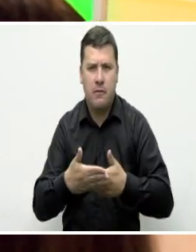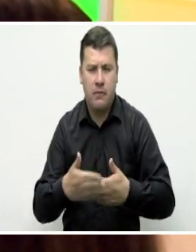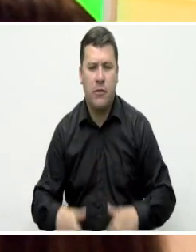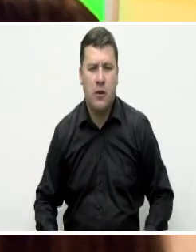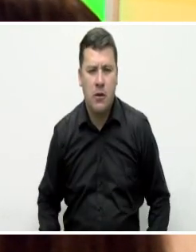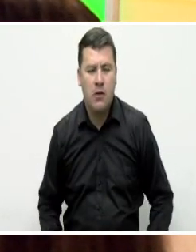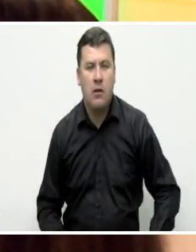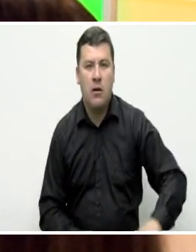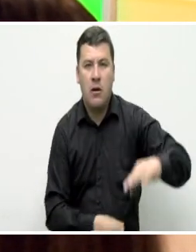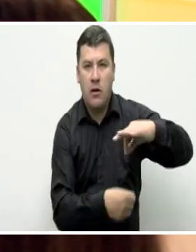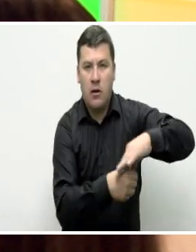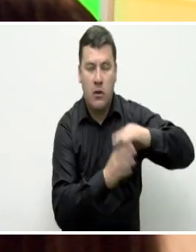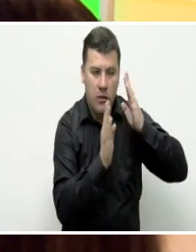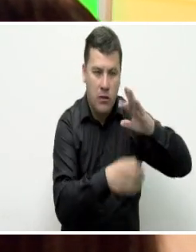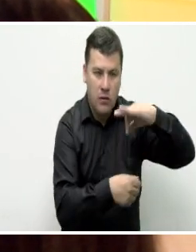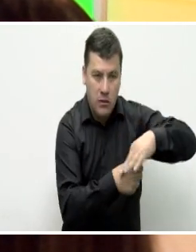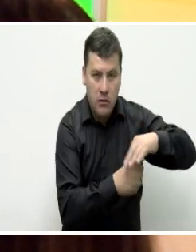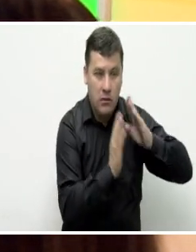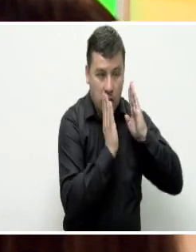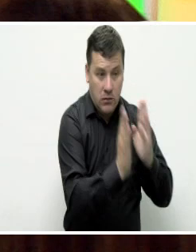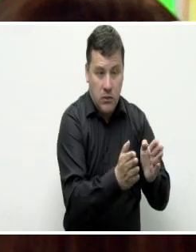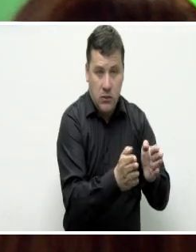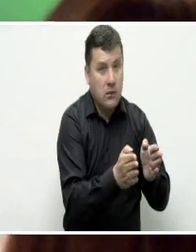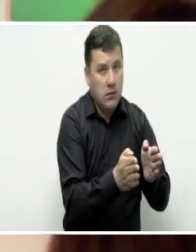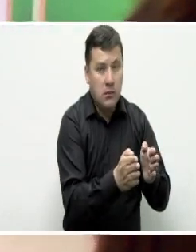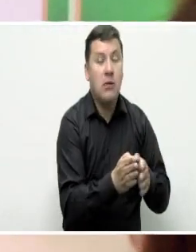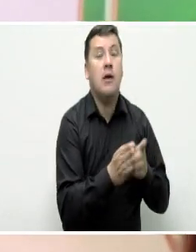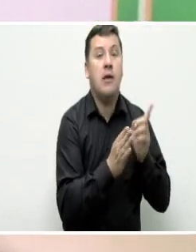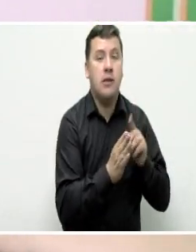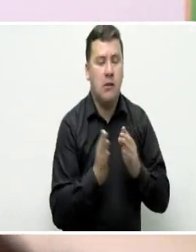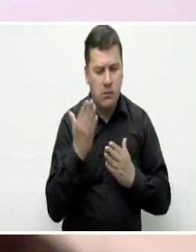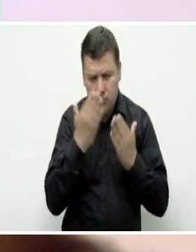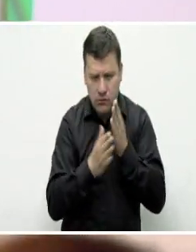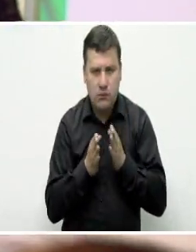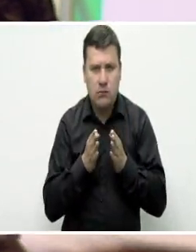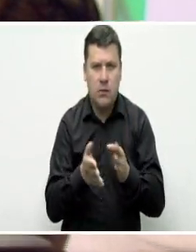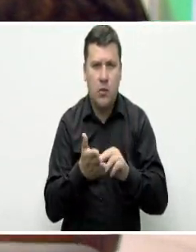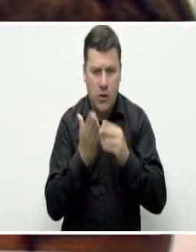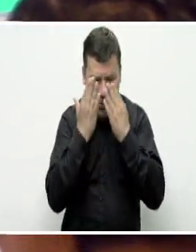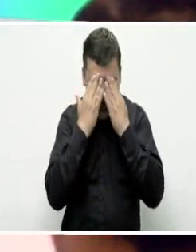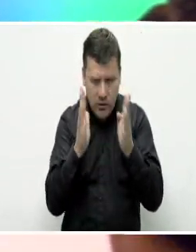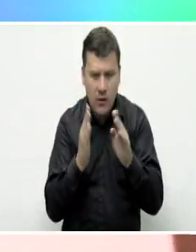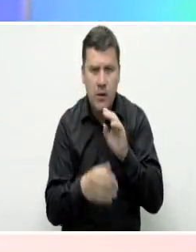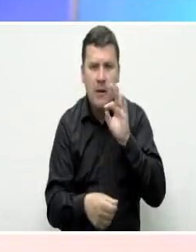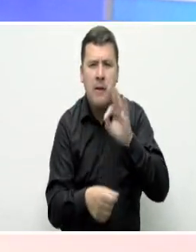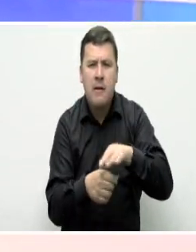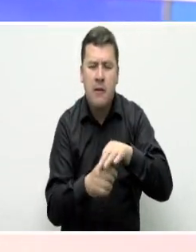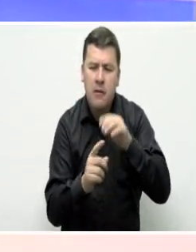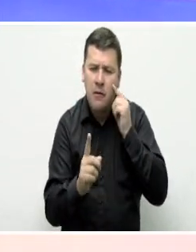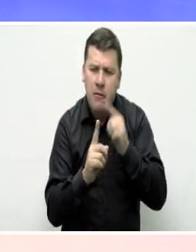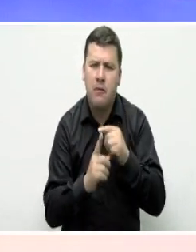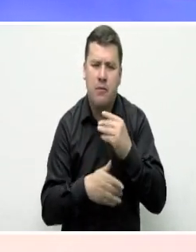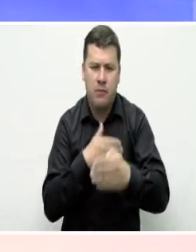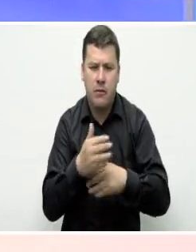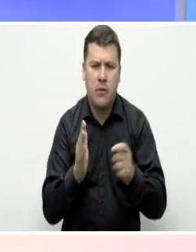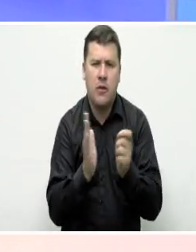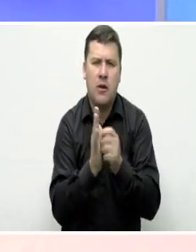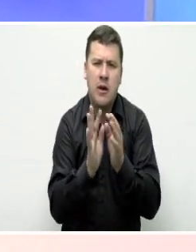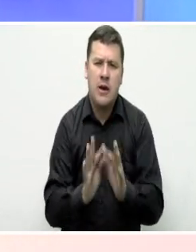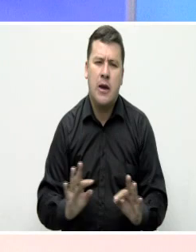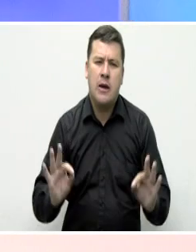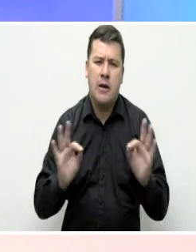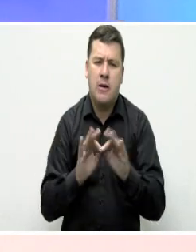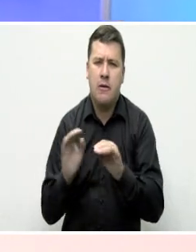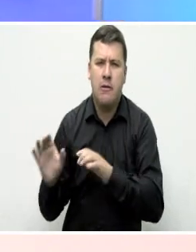en lo electoral, también a través del Centro de Estudios en Democracia y Asuntos Electorales hemos adelantado